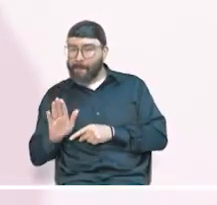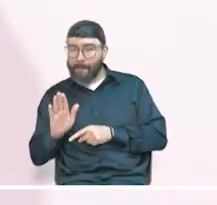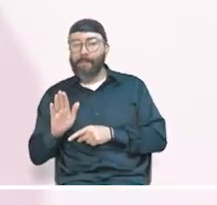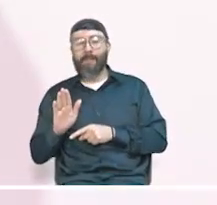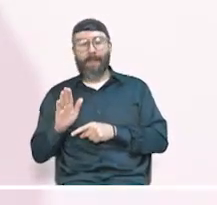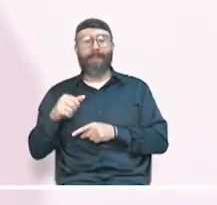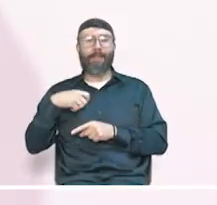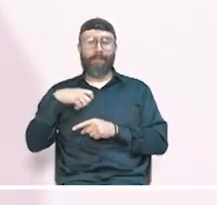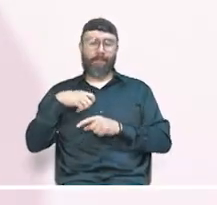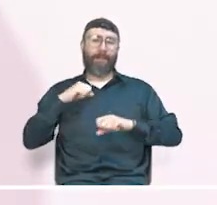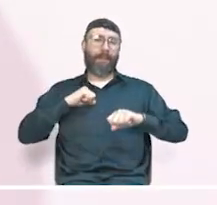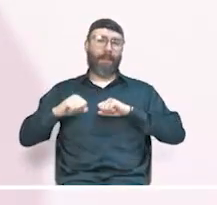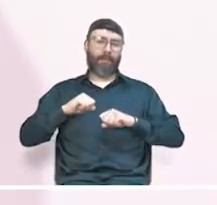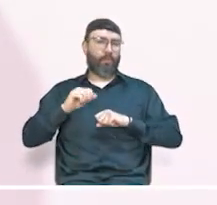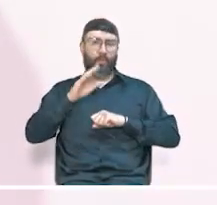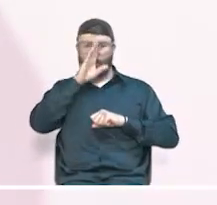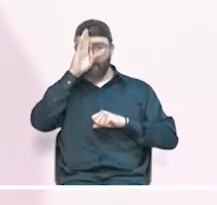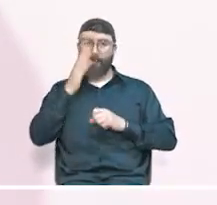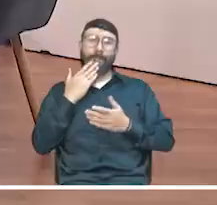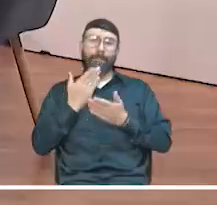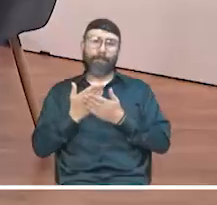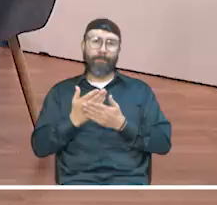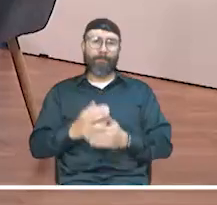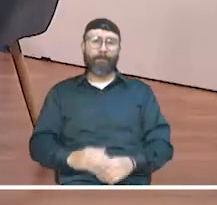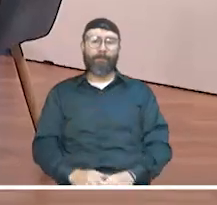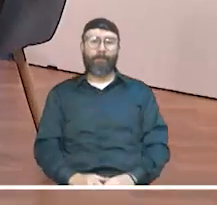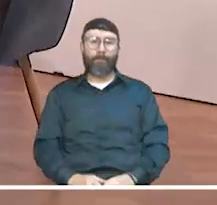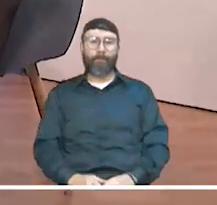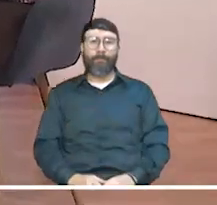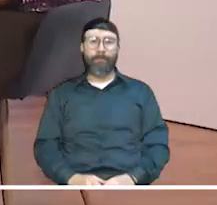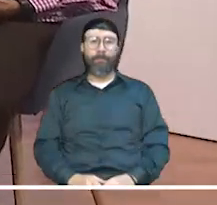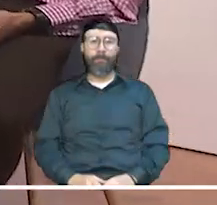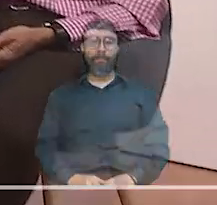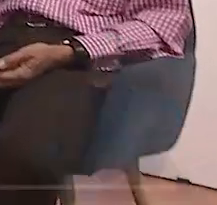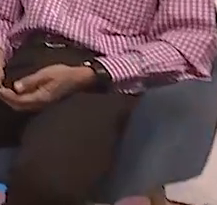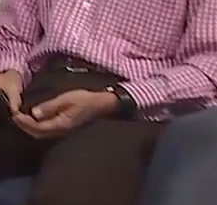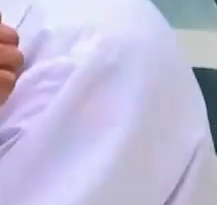actividad deportiva regular. Muchas gracias. Muchas gracias.